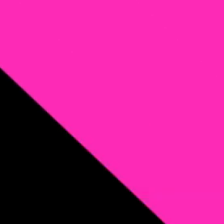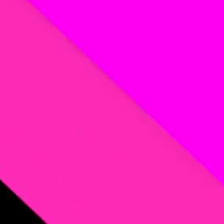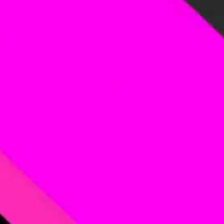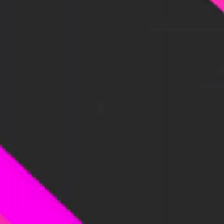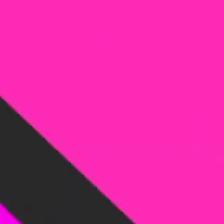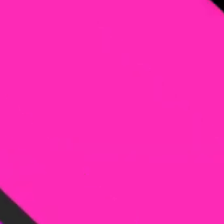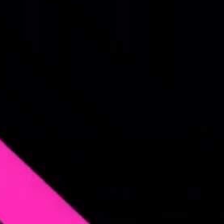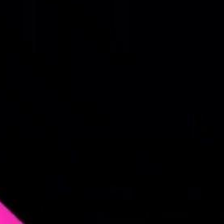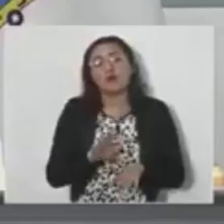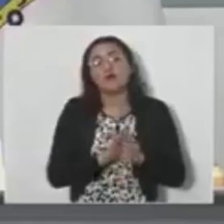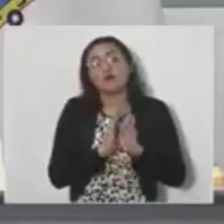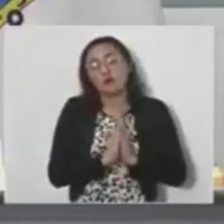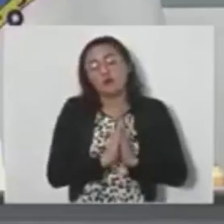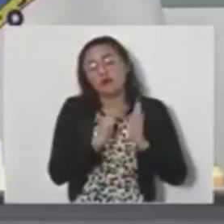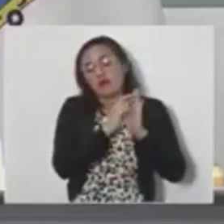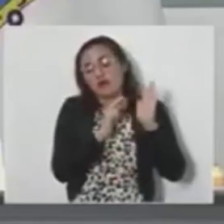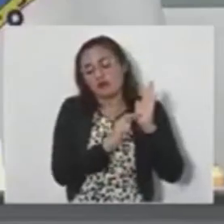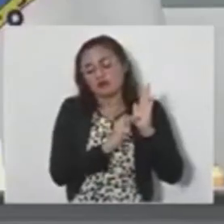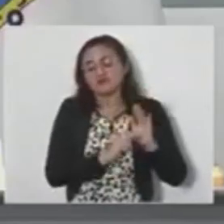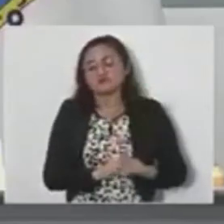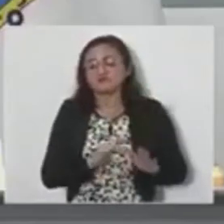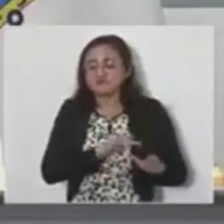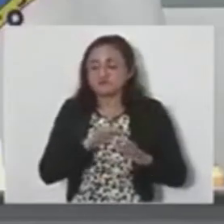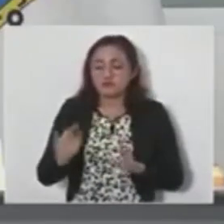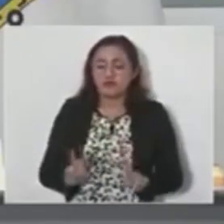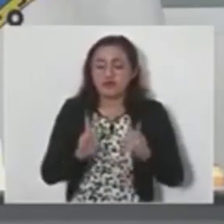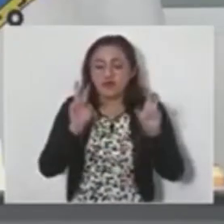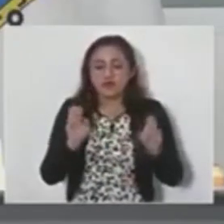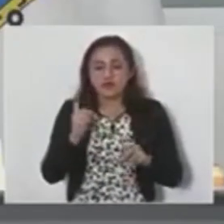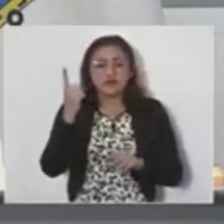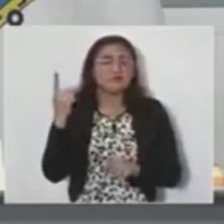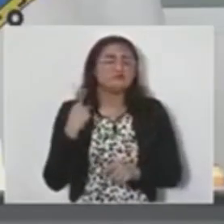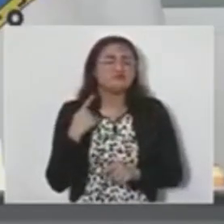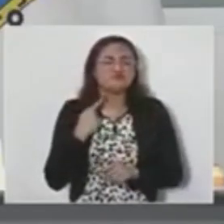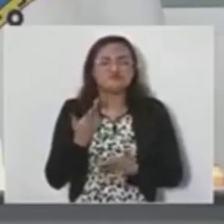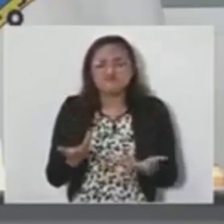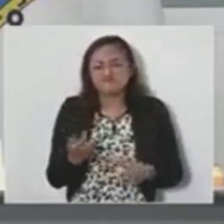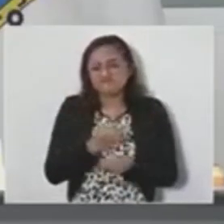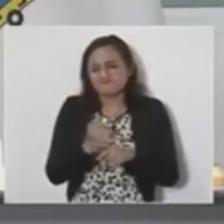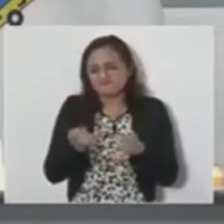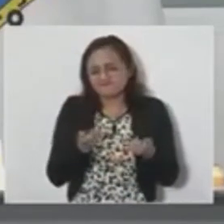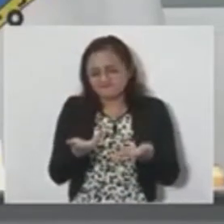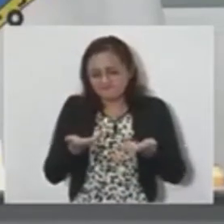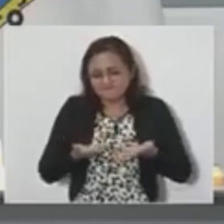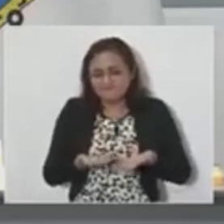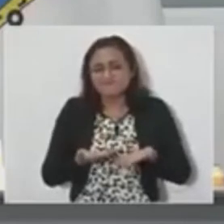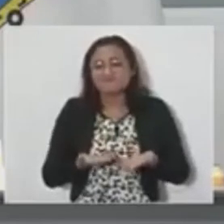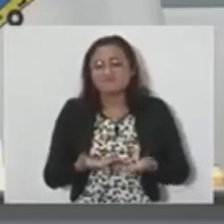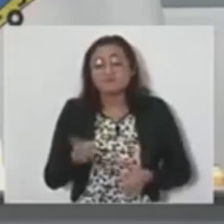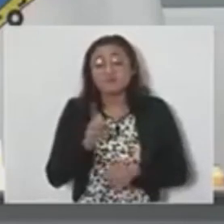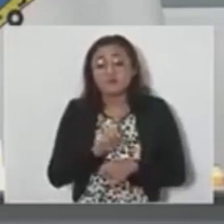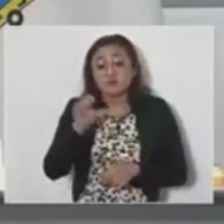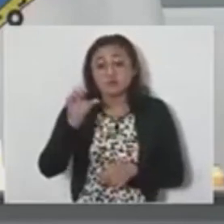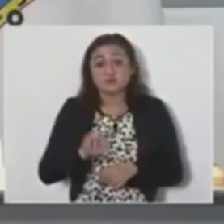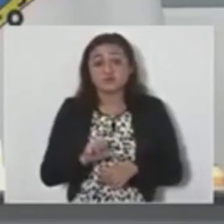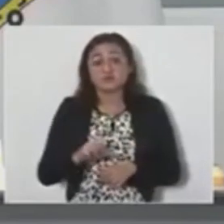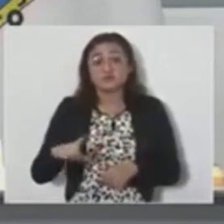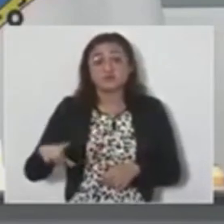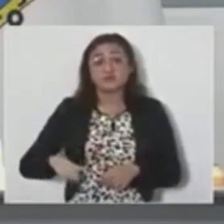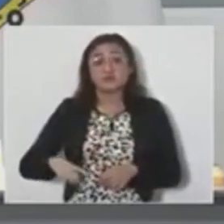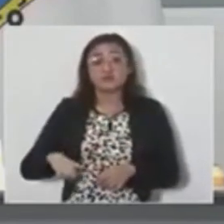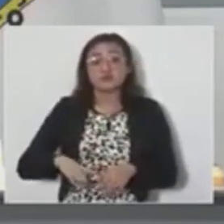investigación. El gobernador de Puebla, Sergio Salomón Céspedes Peregrina, anunció una mesa